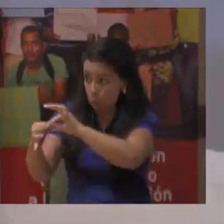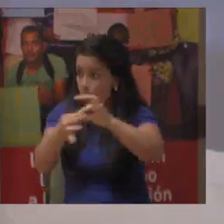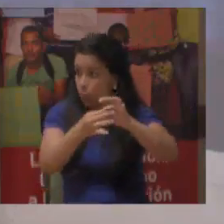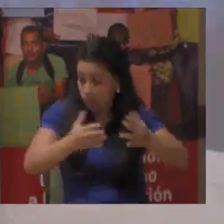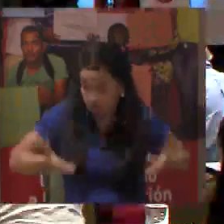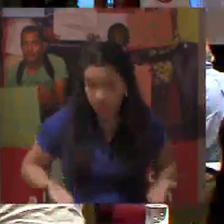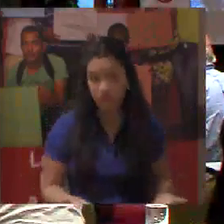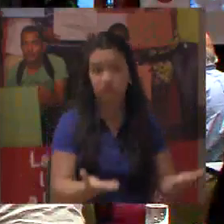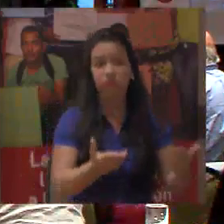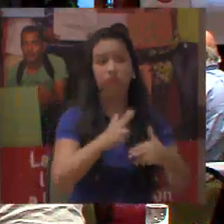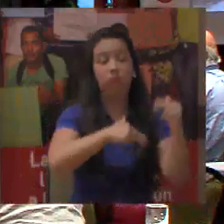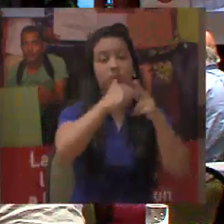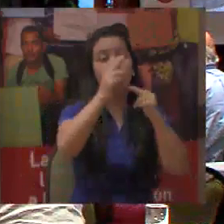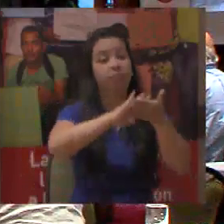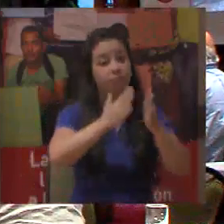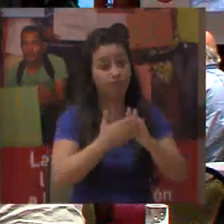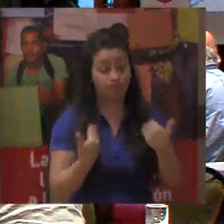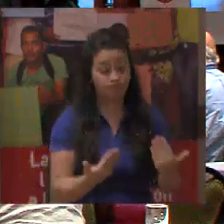paz.